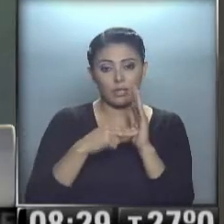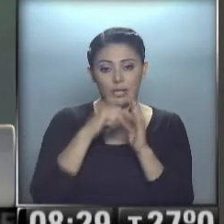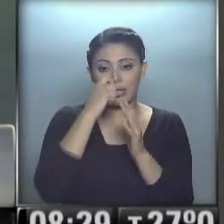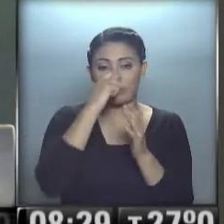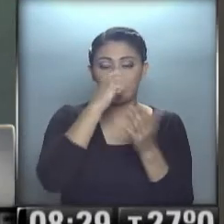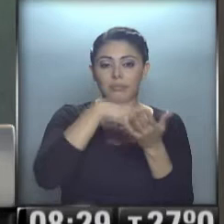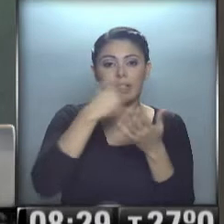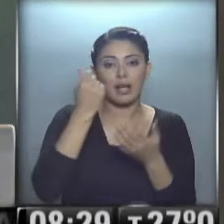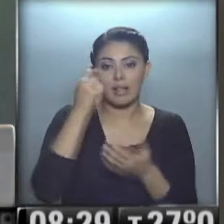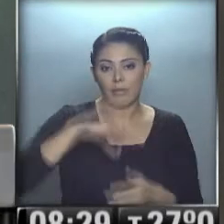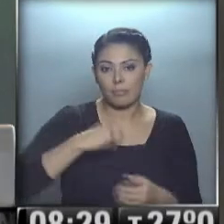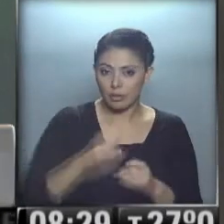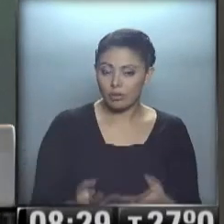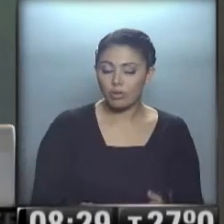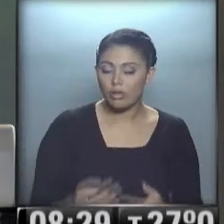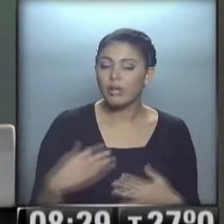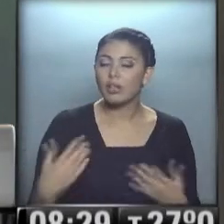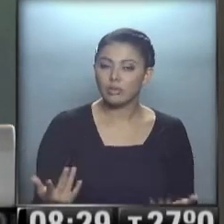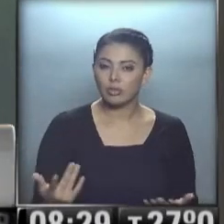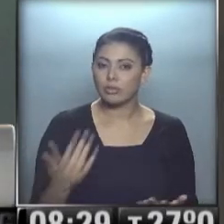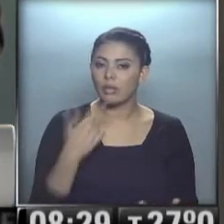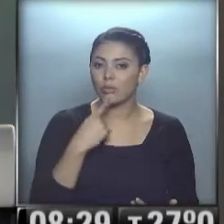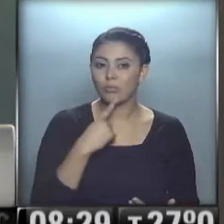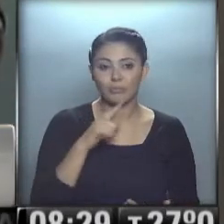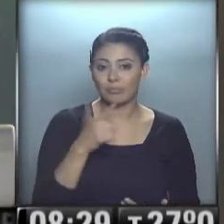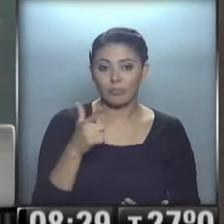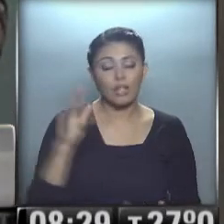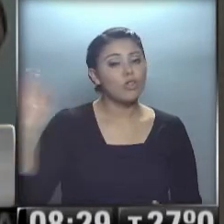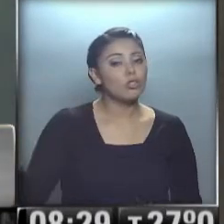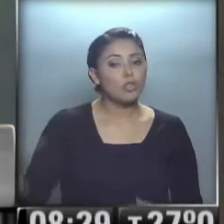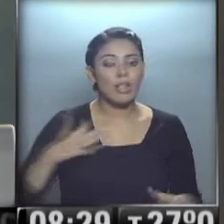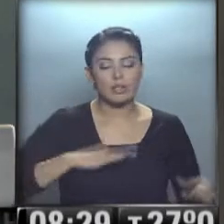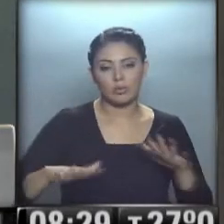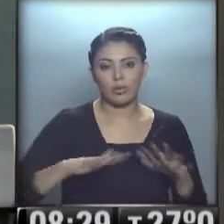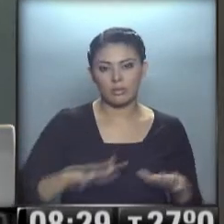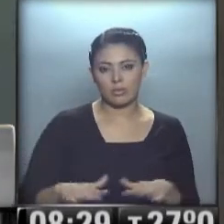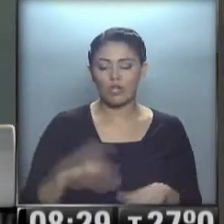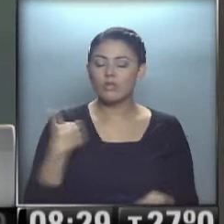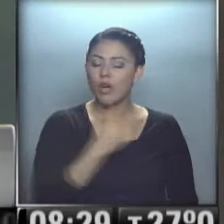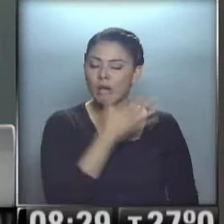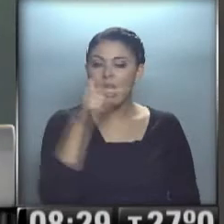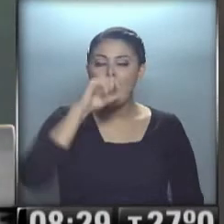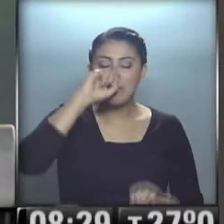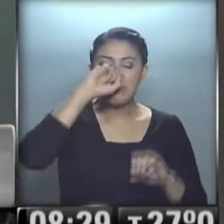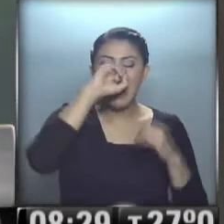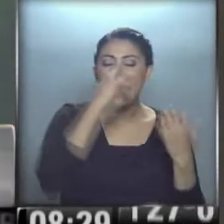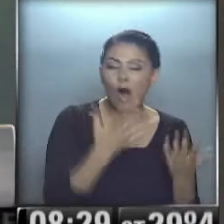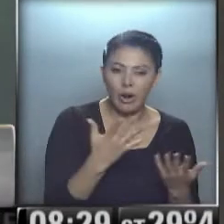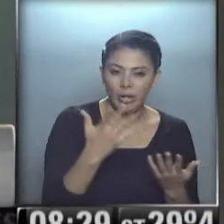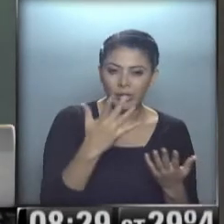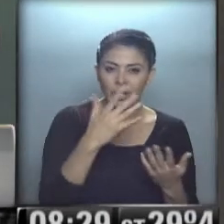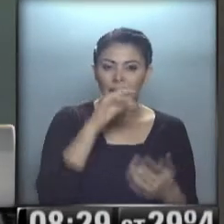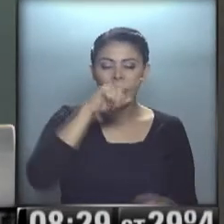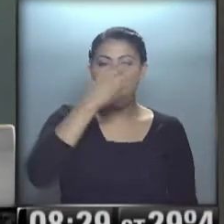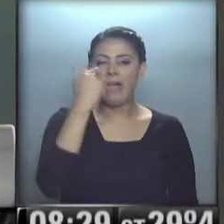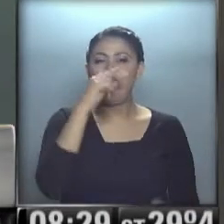respectivas condiciones. Por eso, no cabe la menor duda que las condiciones desde el punto de vista social han mejorado de un modo sustancial. Eso no